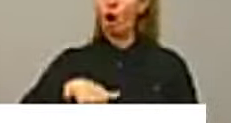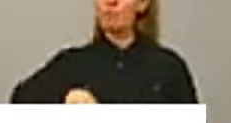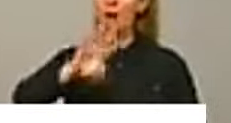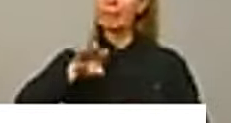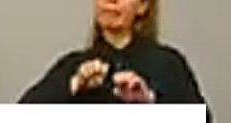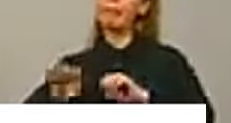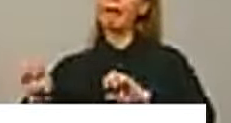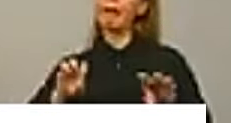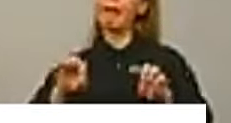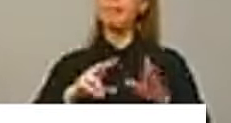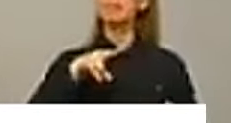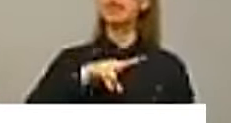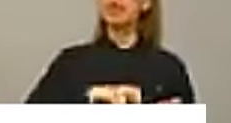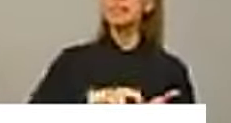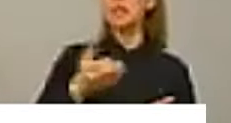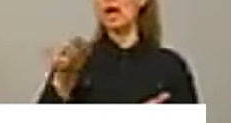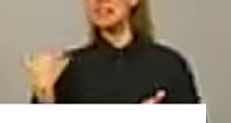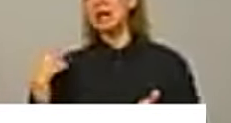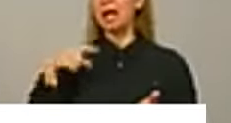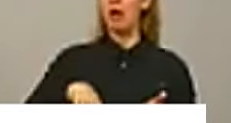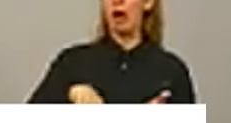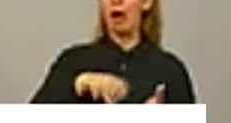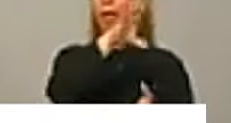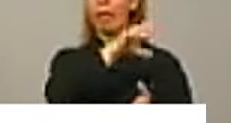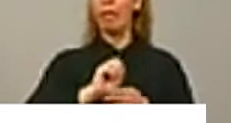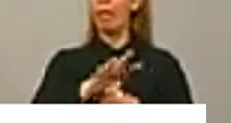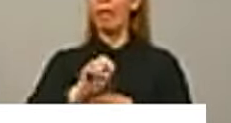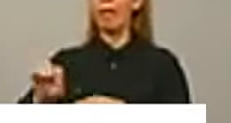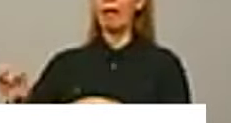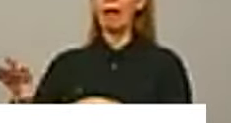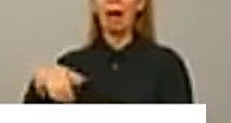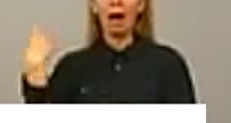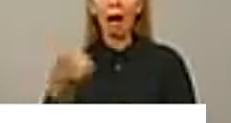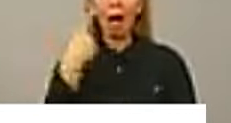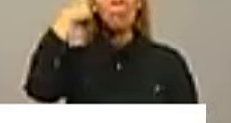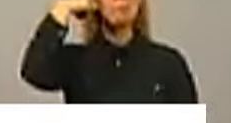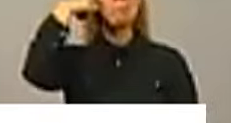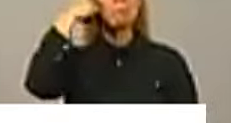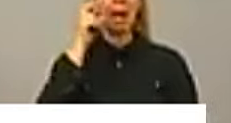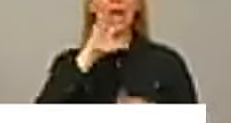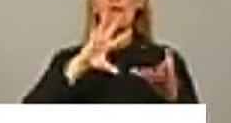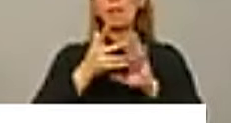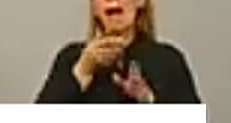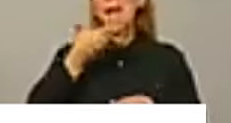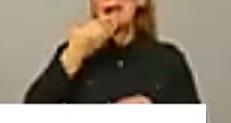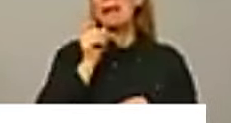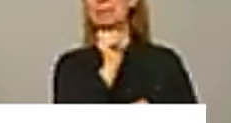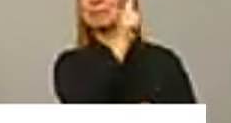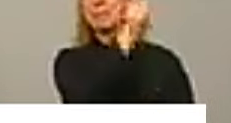de esta decisión, los noticieros de ayer. La verdad que se instaló la versión del presidente, que es